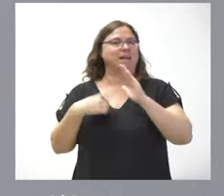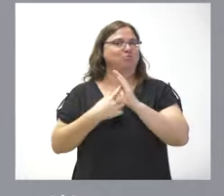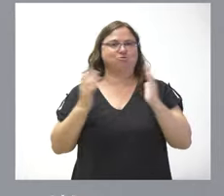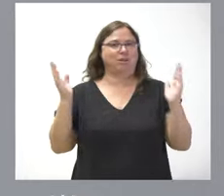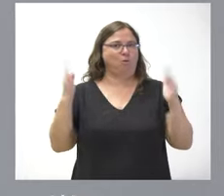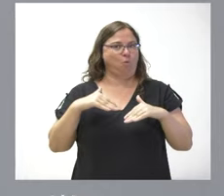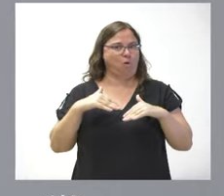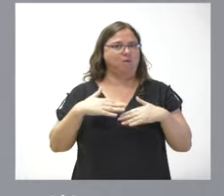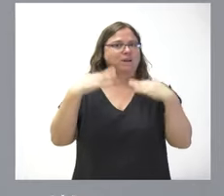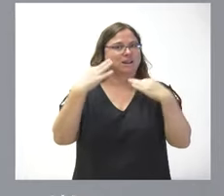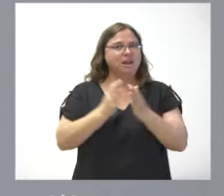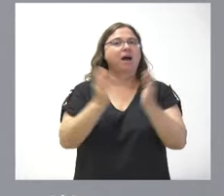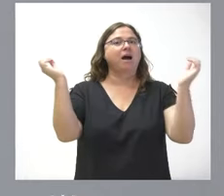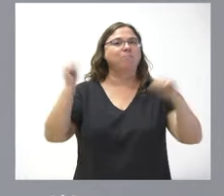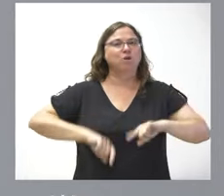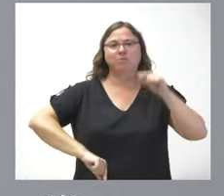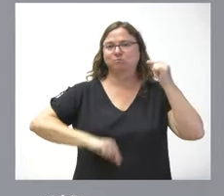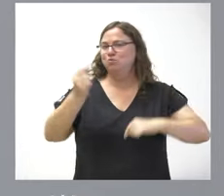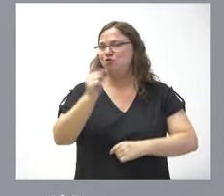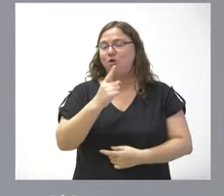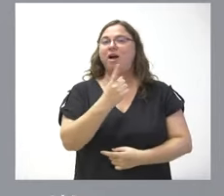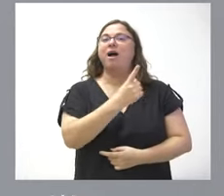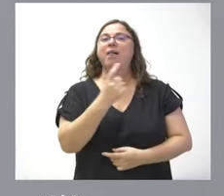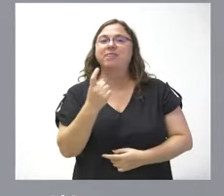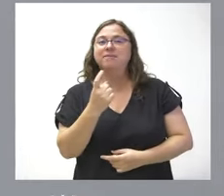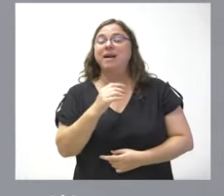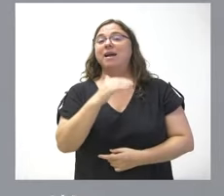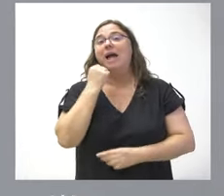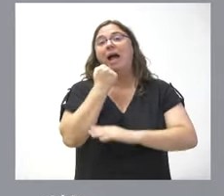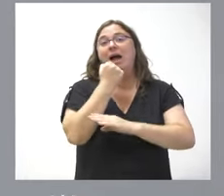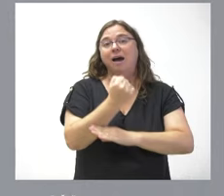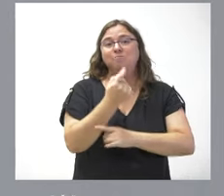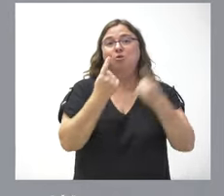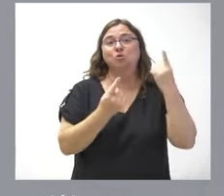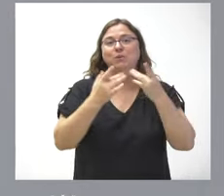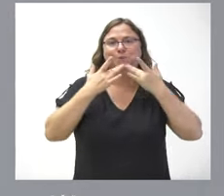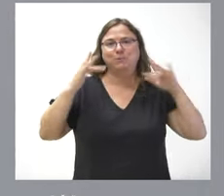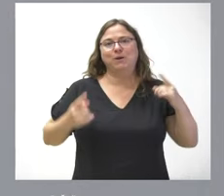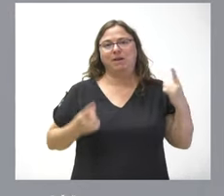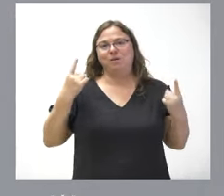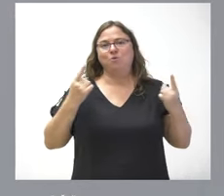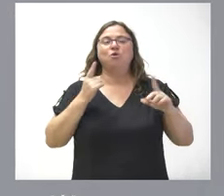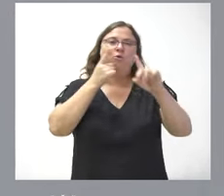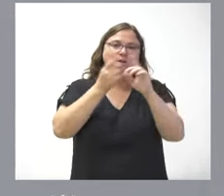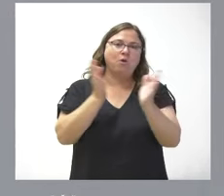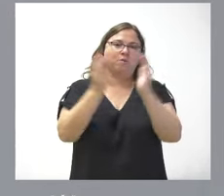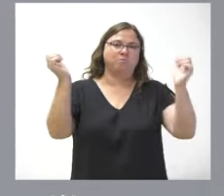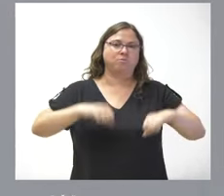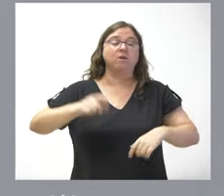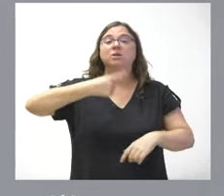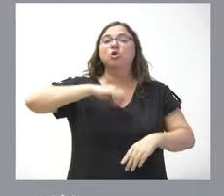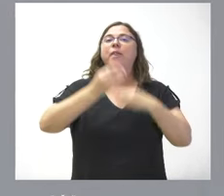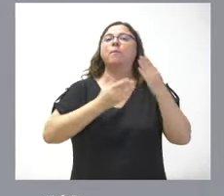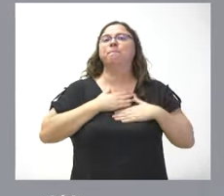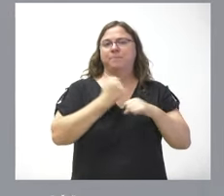garantizar por si solo la aprobación de los presupuestos y necesitará o algunos apoyos o algunas abstenciones para la aprobación de los mismos nosotros vamos a hacer la parte que nos